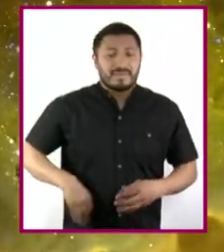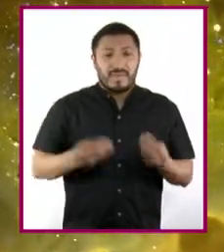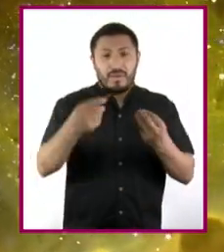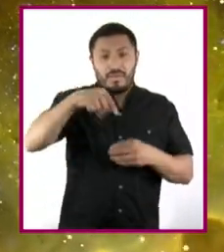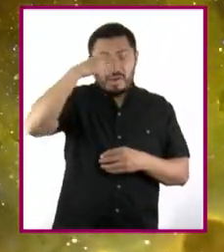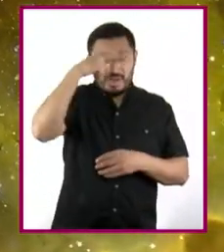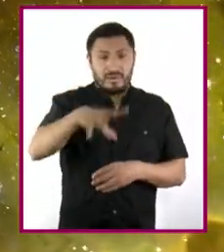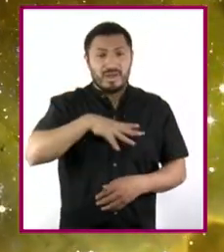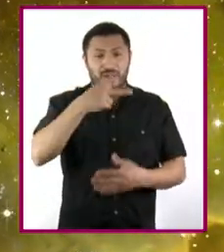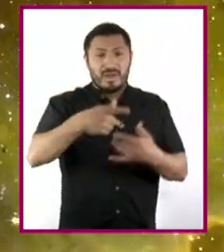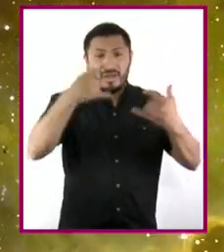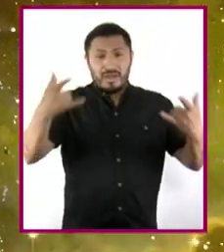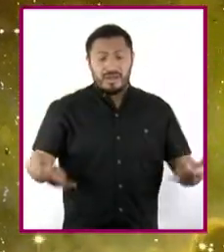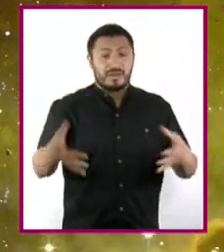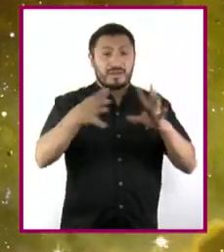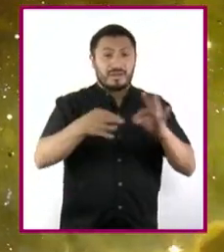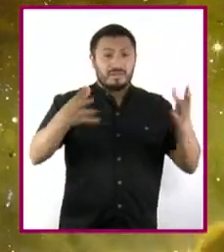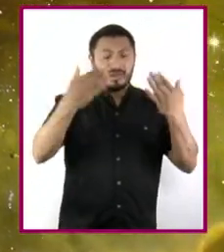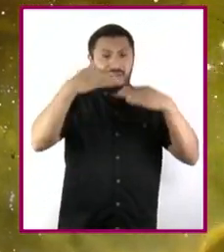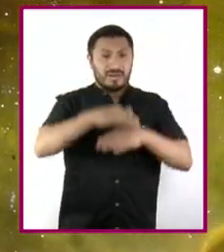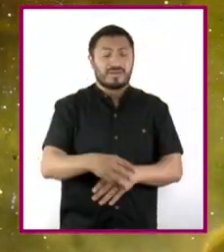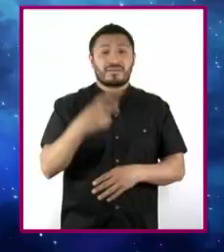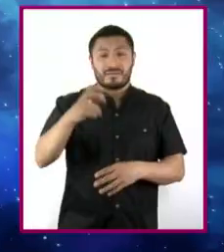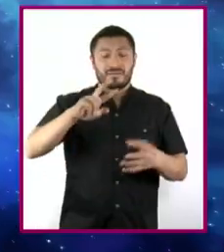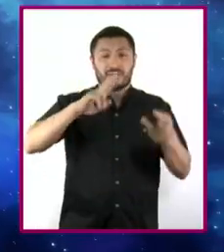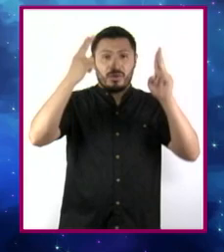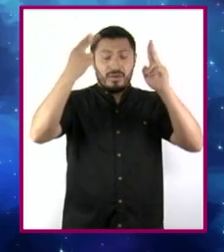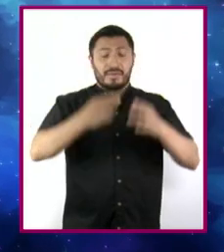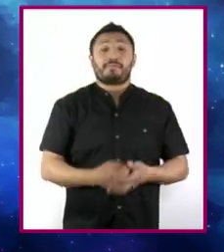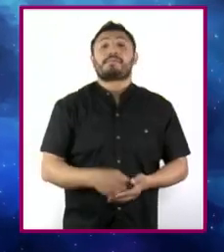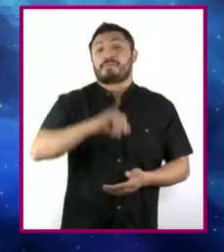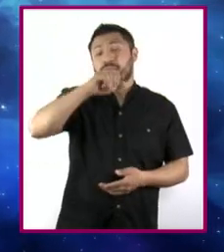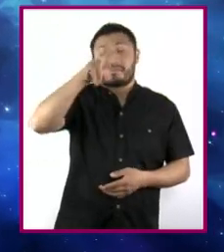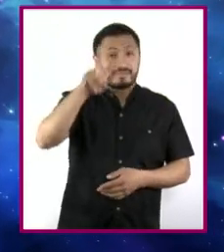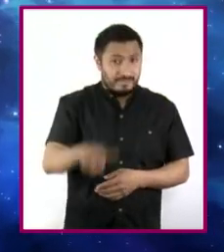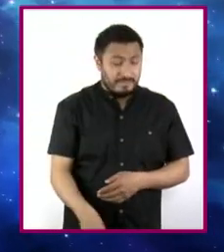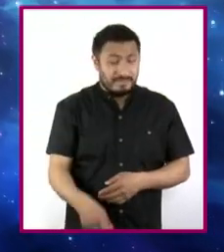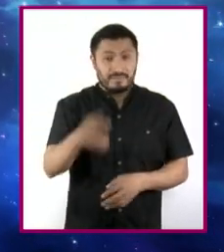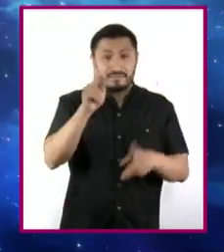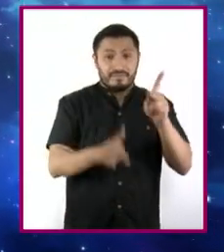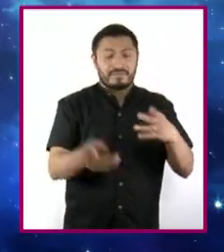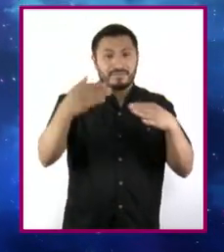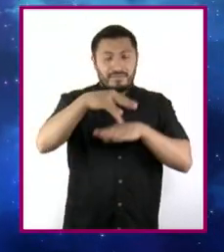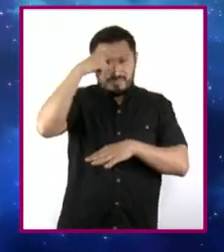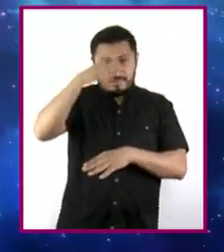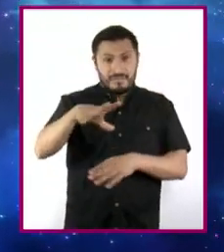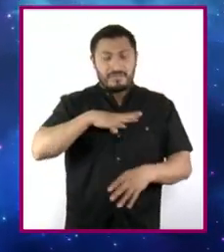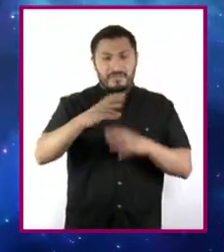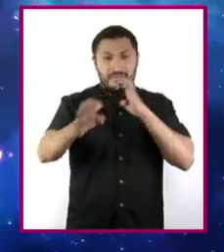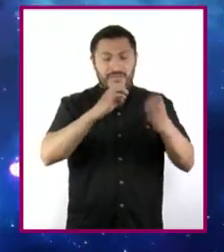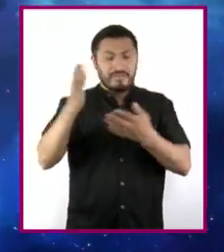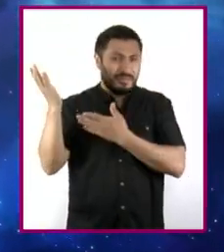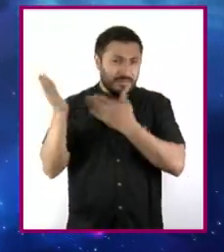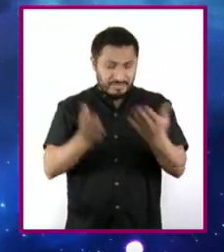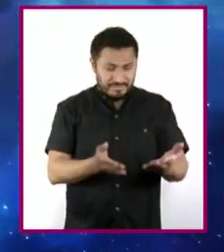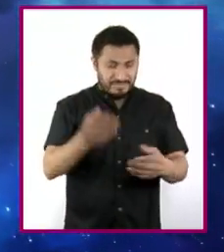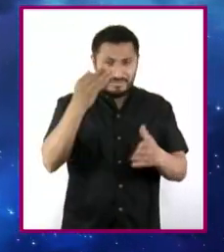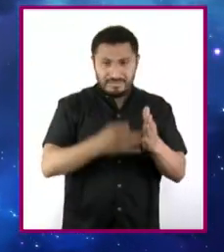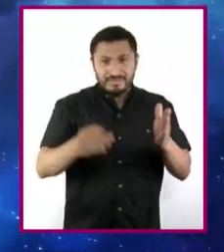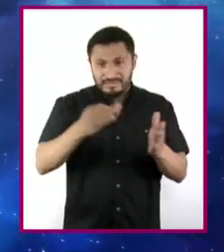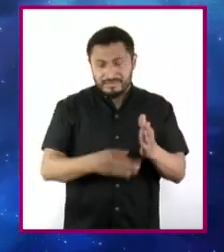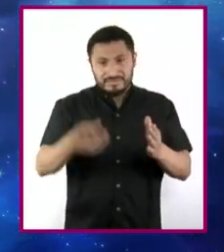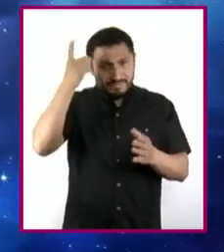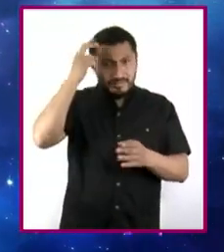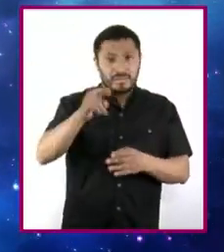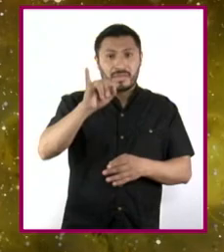México haya toda una historia que contar en relación al espacio. Es muy cierto, Pepe. Y hablando de México, vamos a la segunda parte de la entrevista del